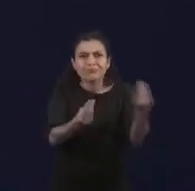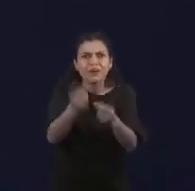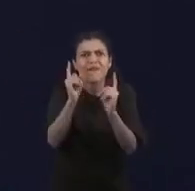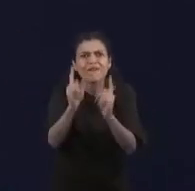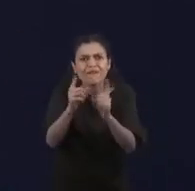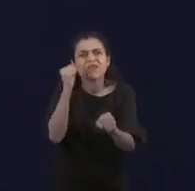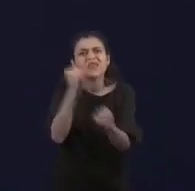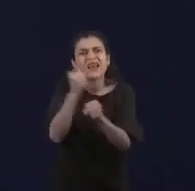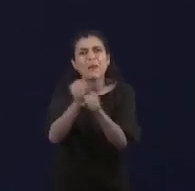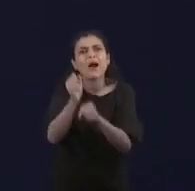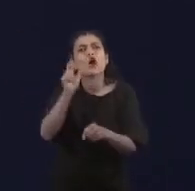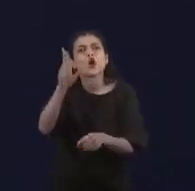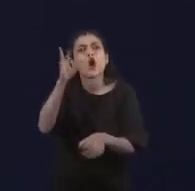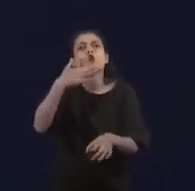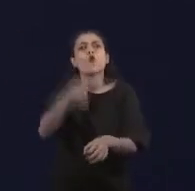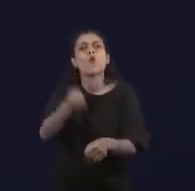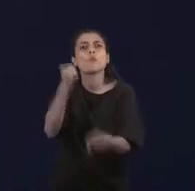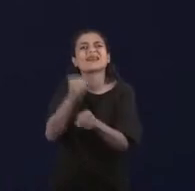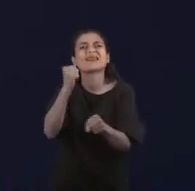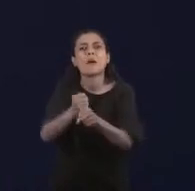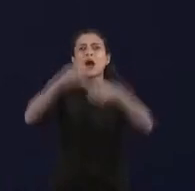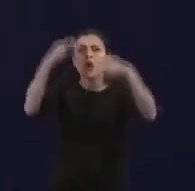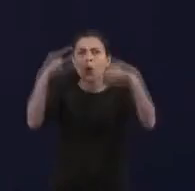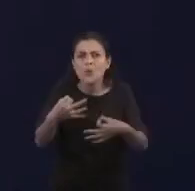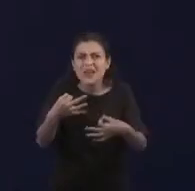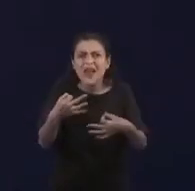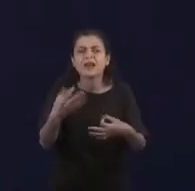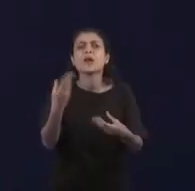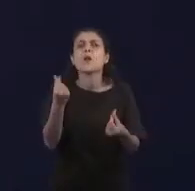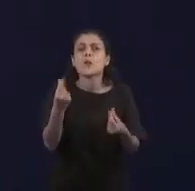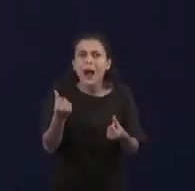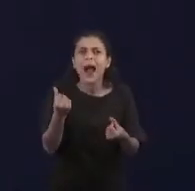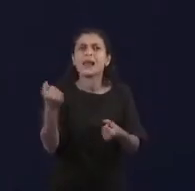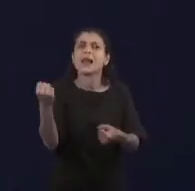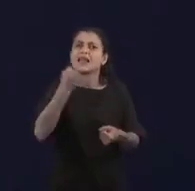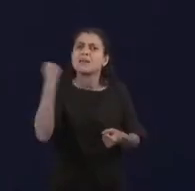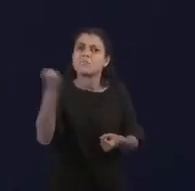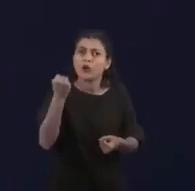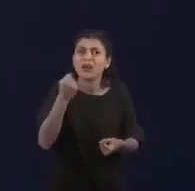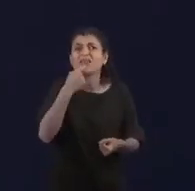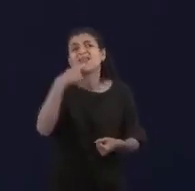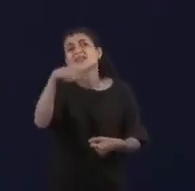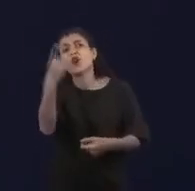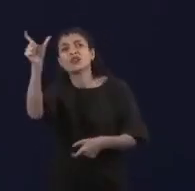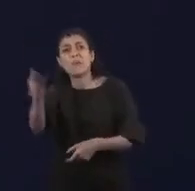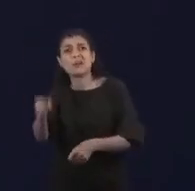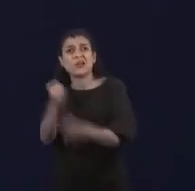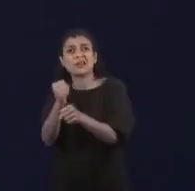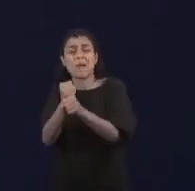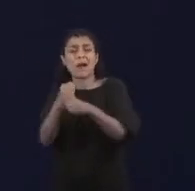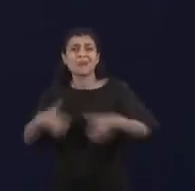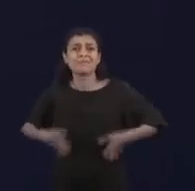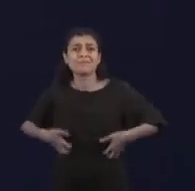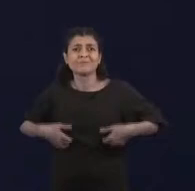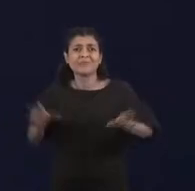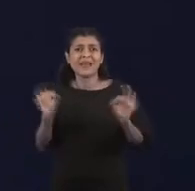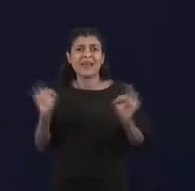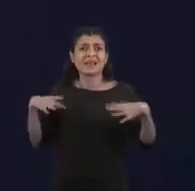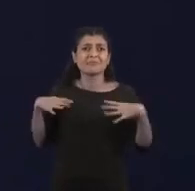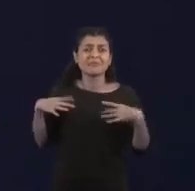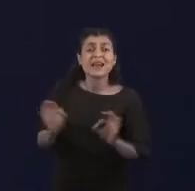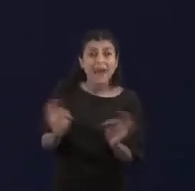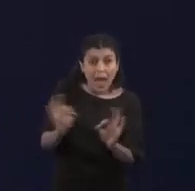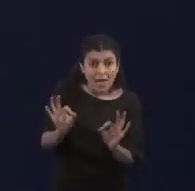tienen una función válida, útil y que agregue valor. Y los que no, o los que no tengan funciones, no tienen por